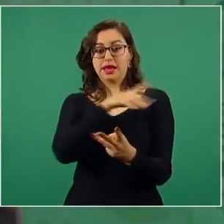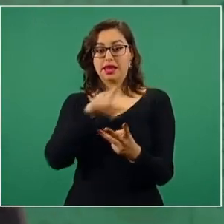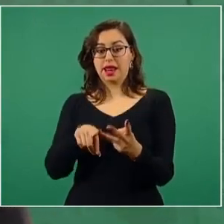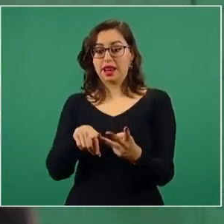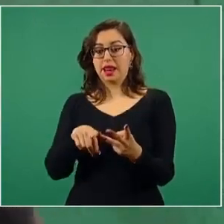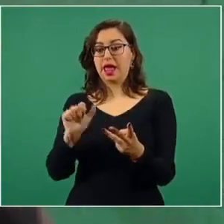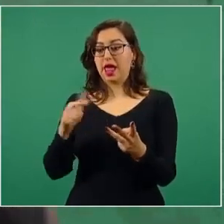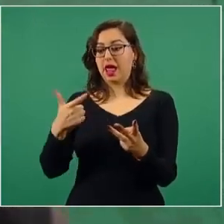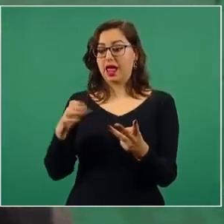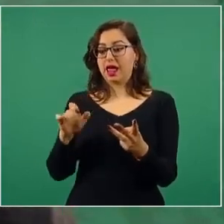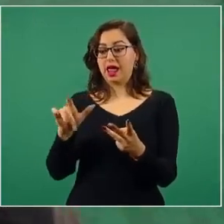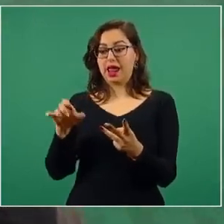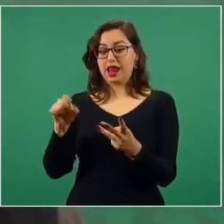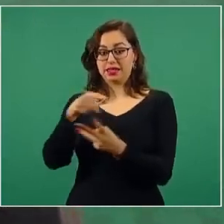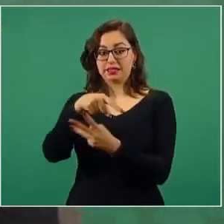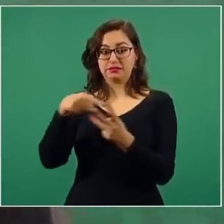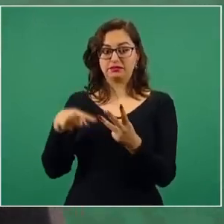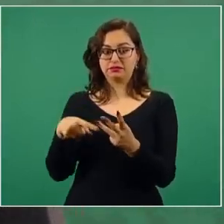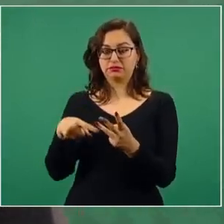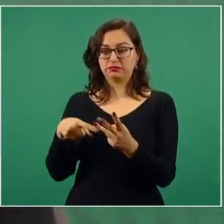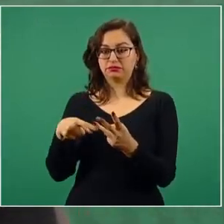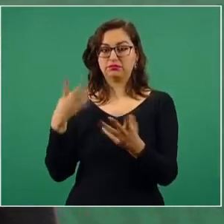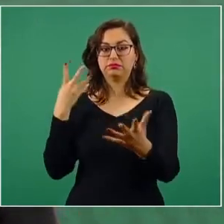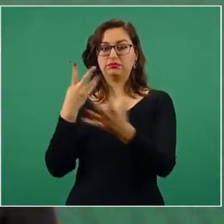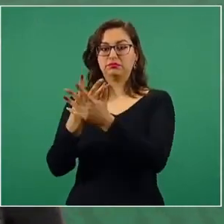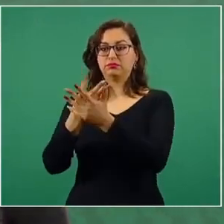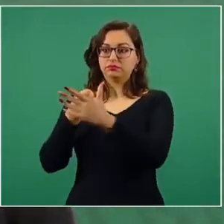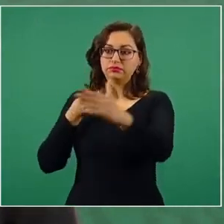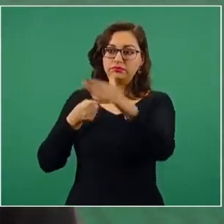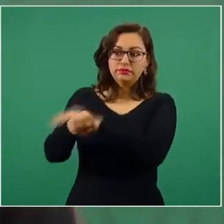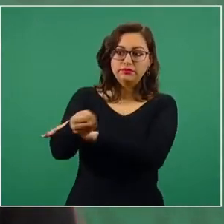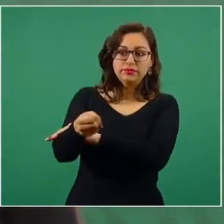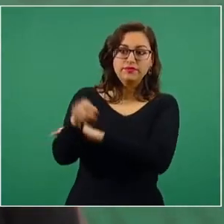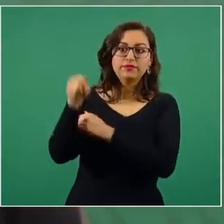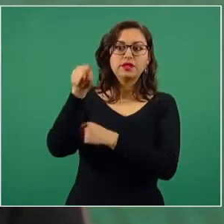los encierran en la intendencia del palacio.